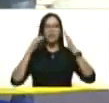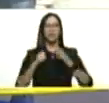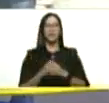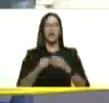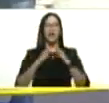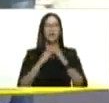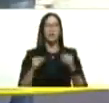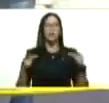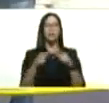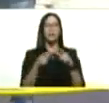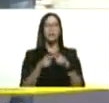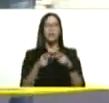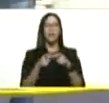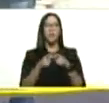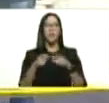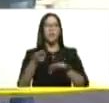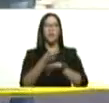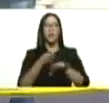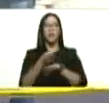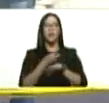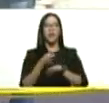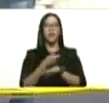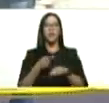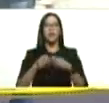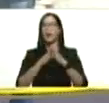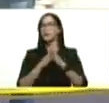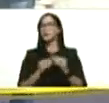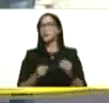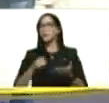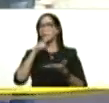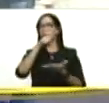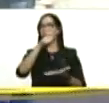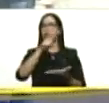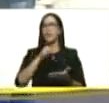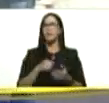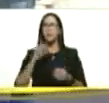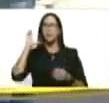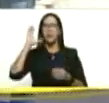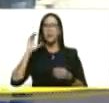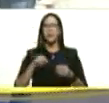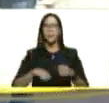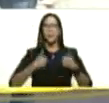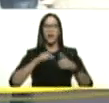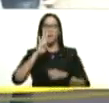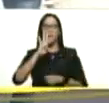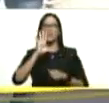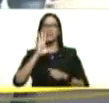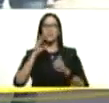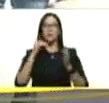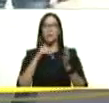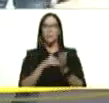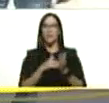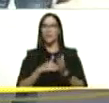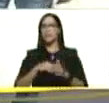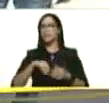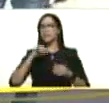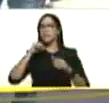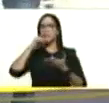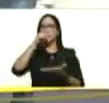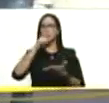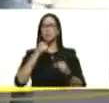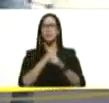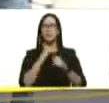su equipo de gobierno, a todos los clans del país, a más de los 45.000 clans, les felicitamos por todo este trabajo y acá